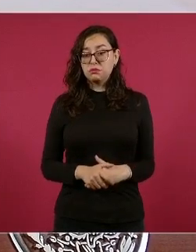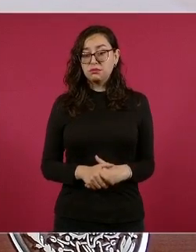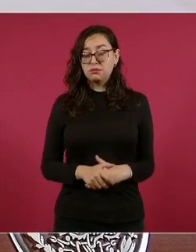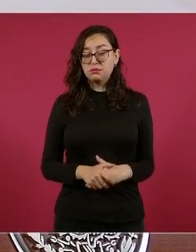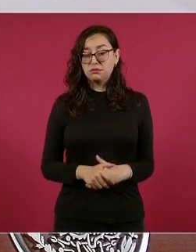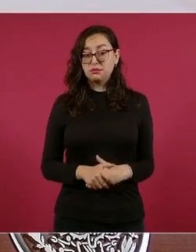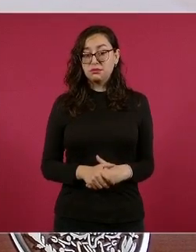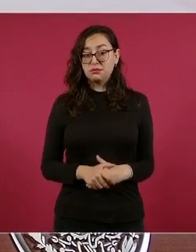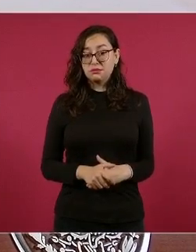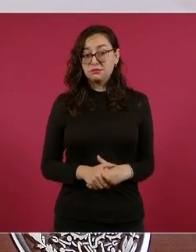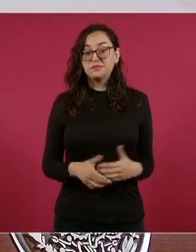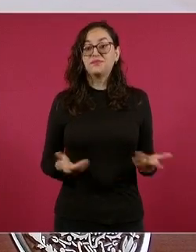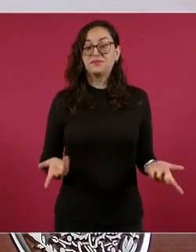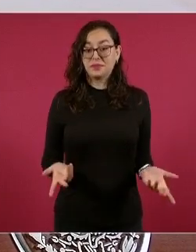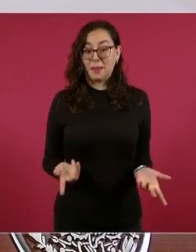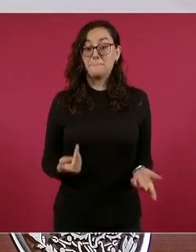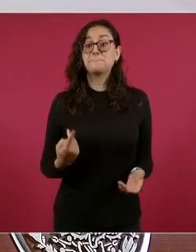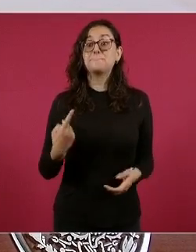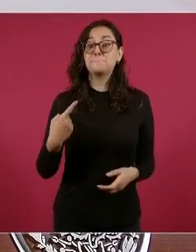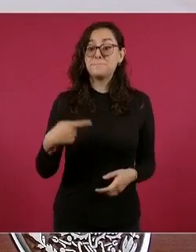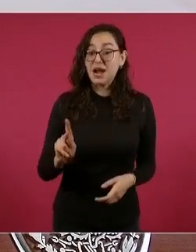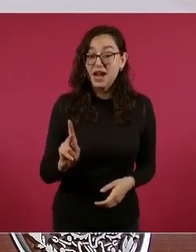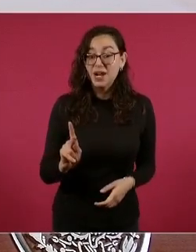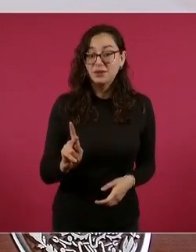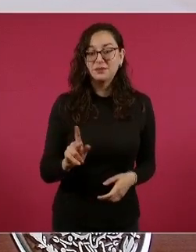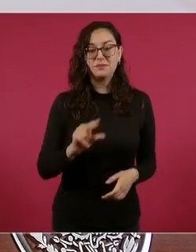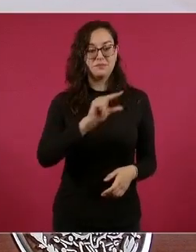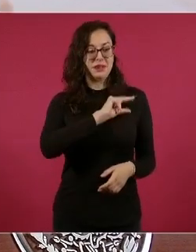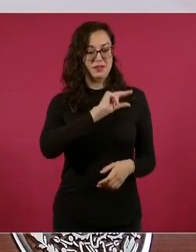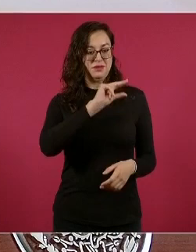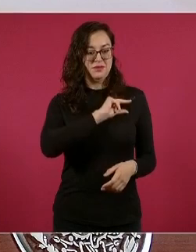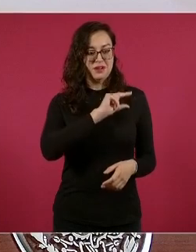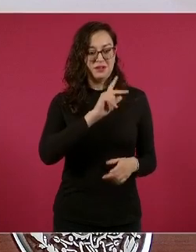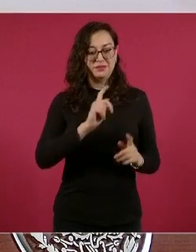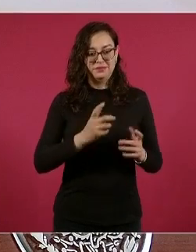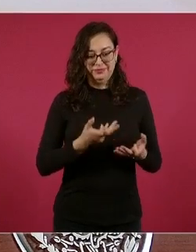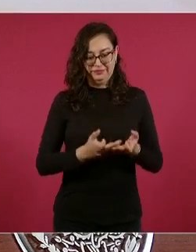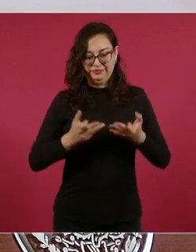Desde luego han hecho muchísimo negocio porque ya vendieron